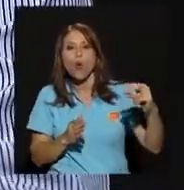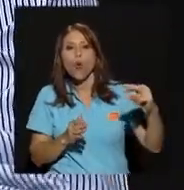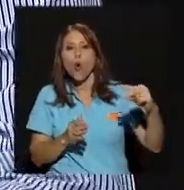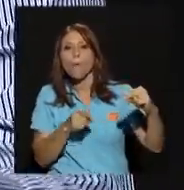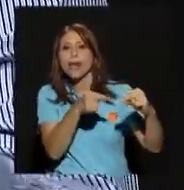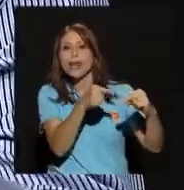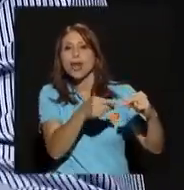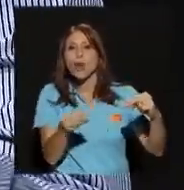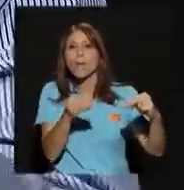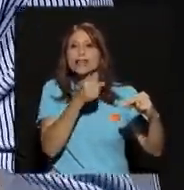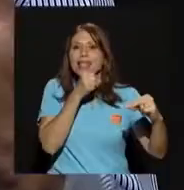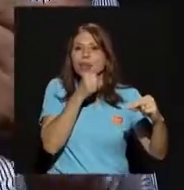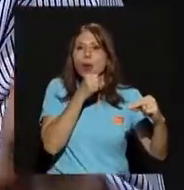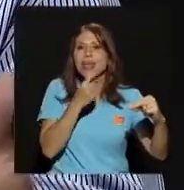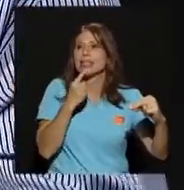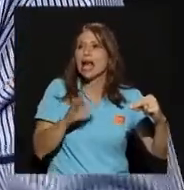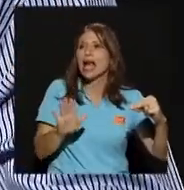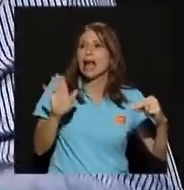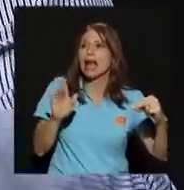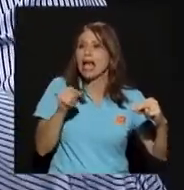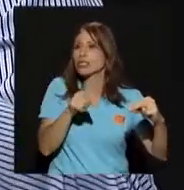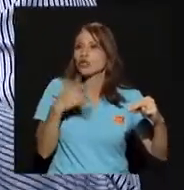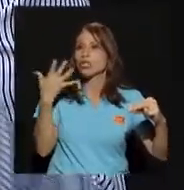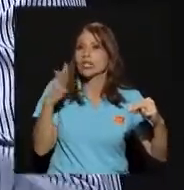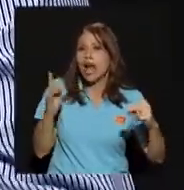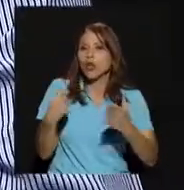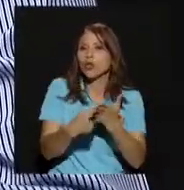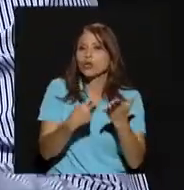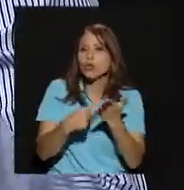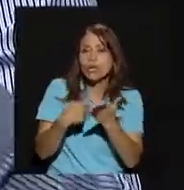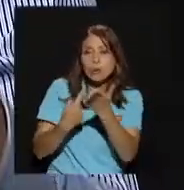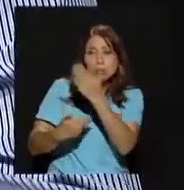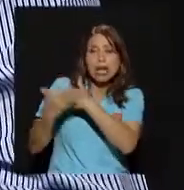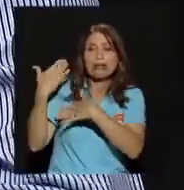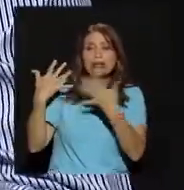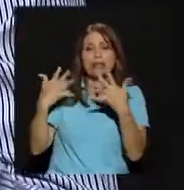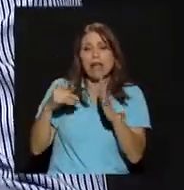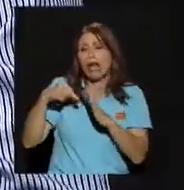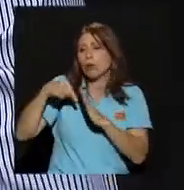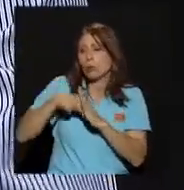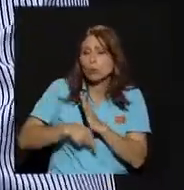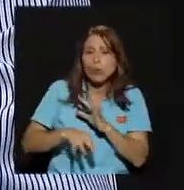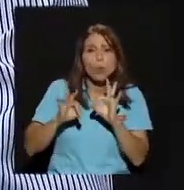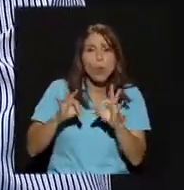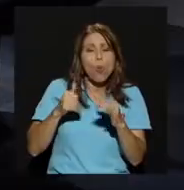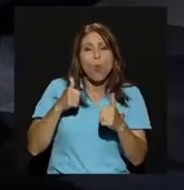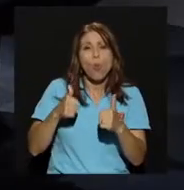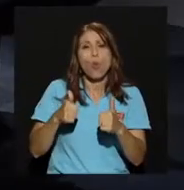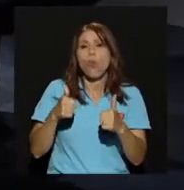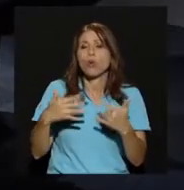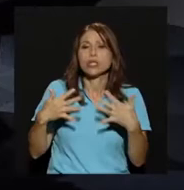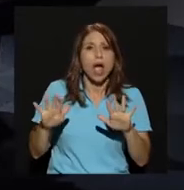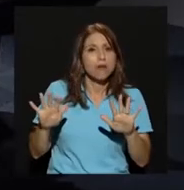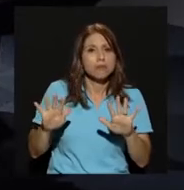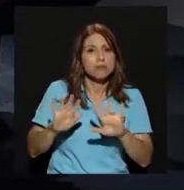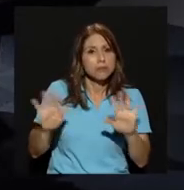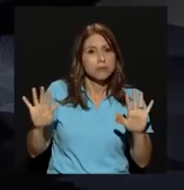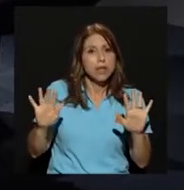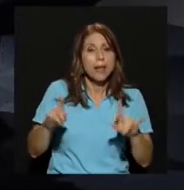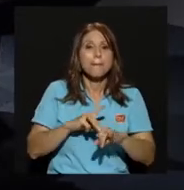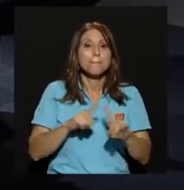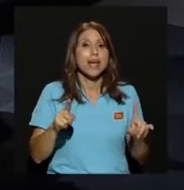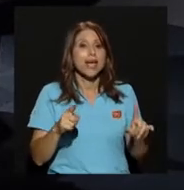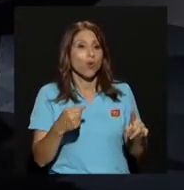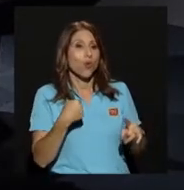que eso ya lo discutimos en tal o cual sesión. Fue una discusión muy amplia, muy rica, muy académica. Pero uno tiene